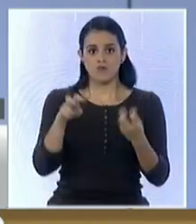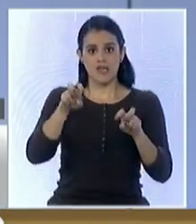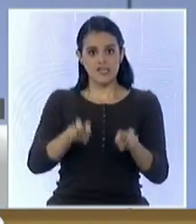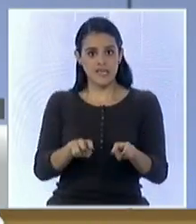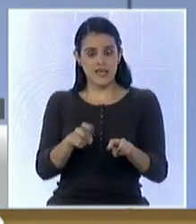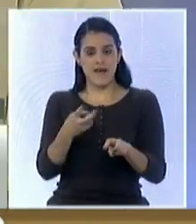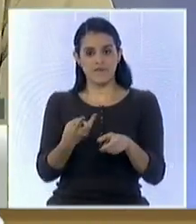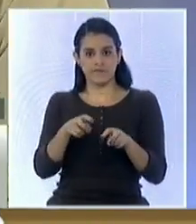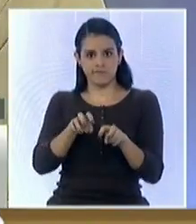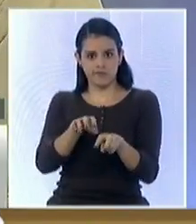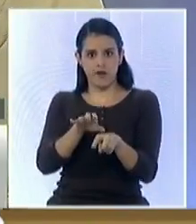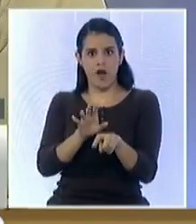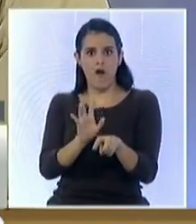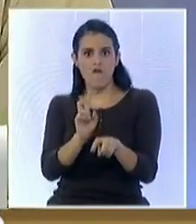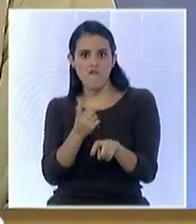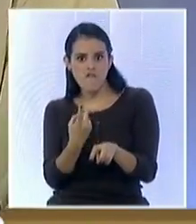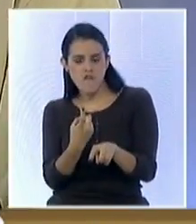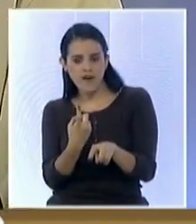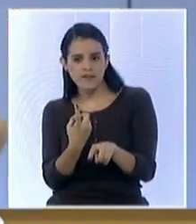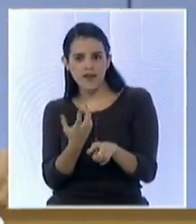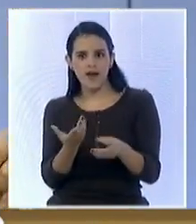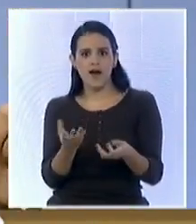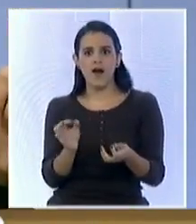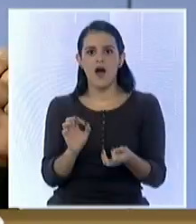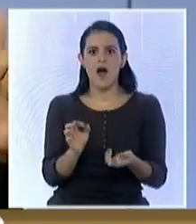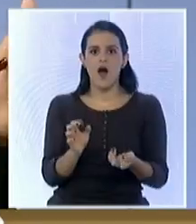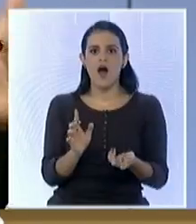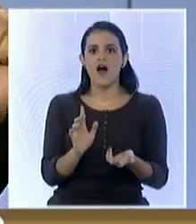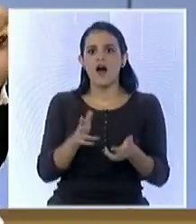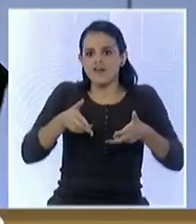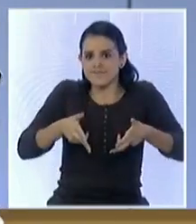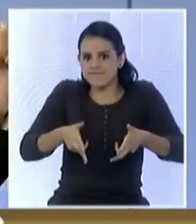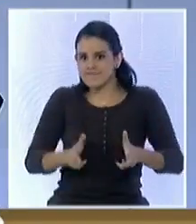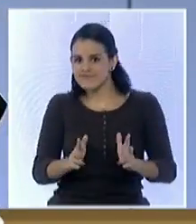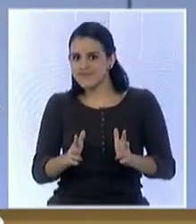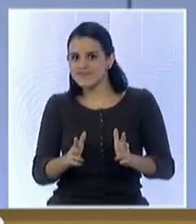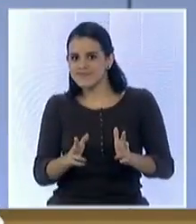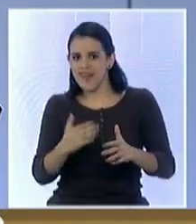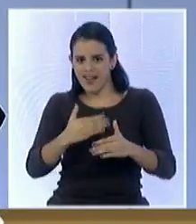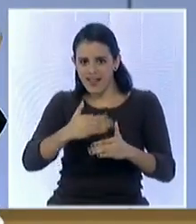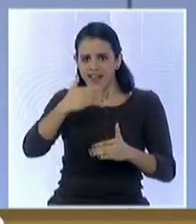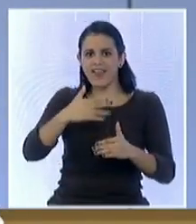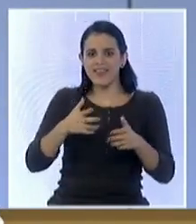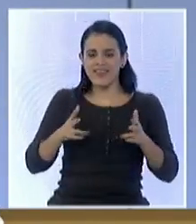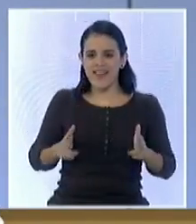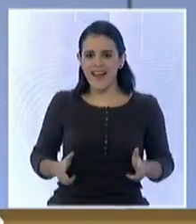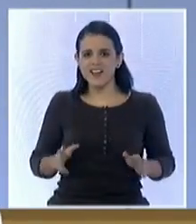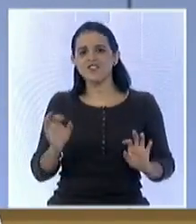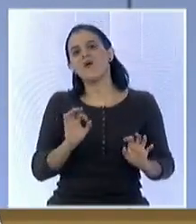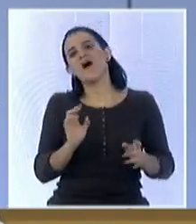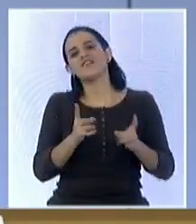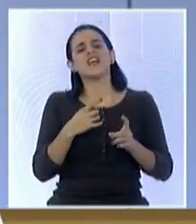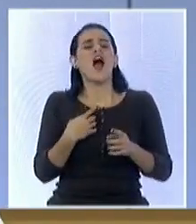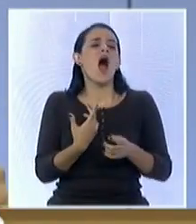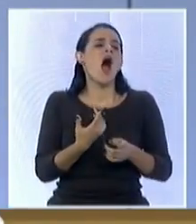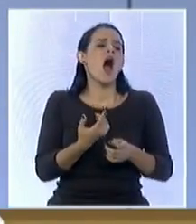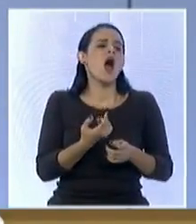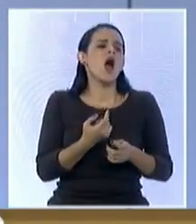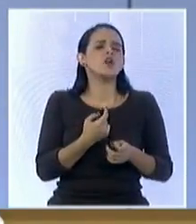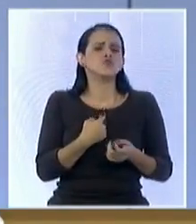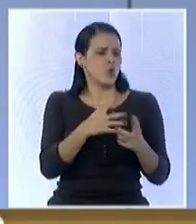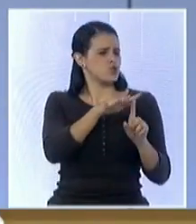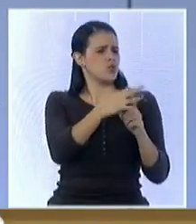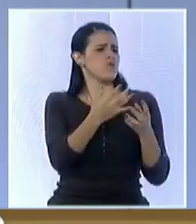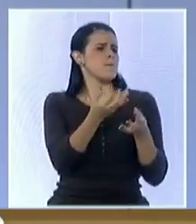Una cosa va con la otra. Va con la otra, pero normalmente decimos no. No es porque estoy pasando esta situación, sino es porque no me estoy sentando bien, no